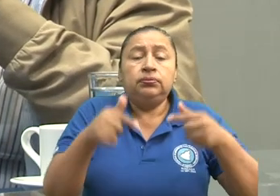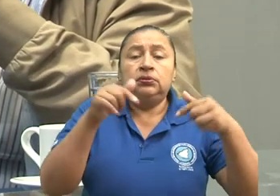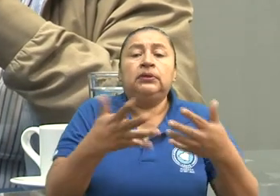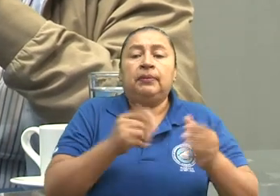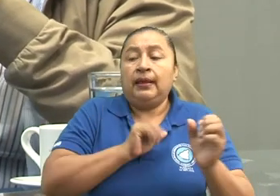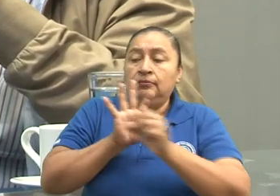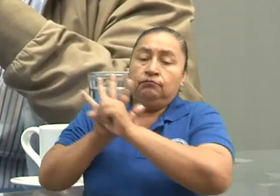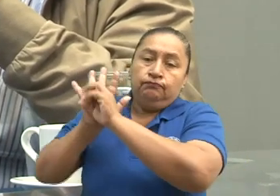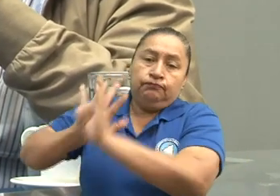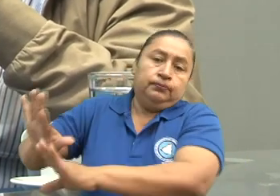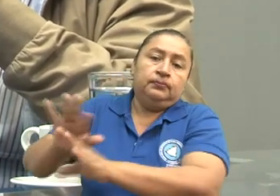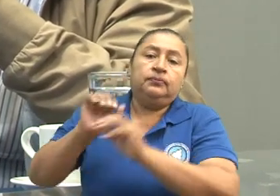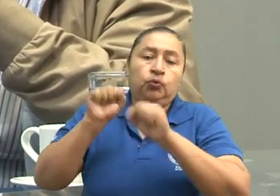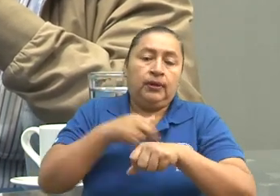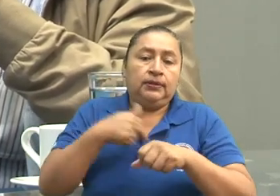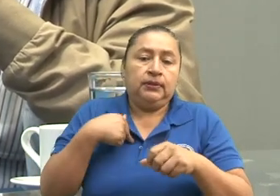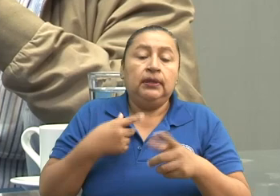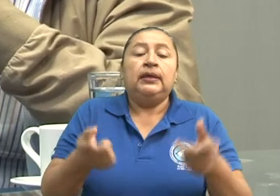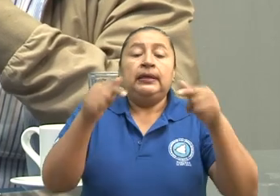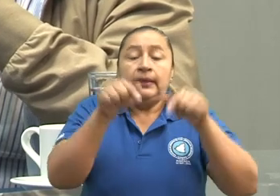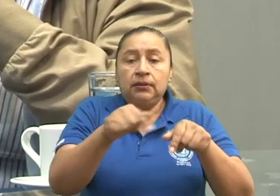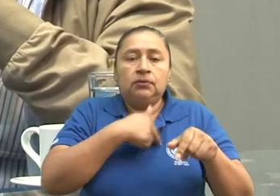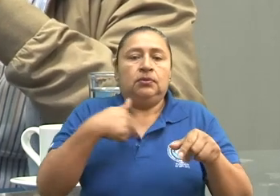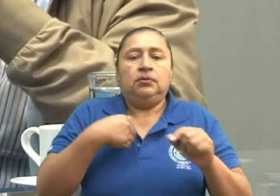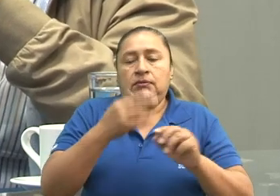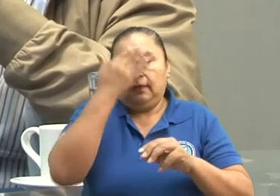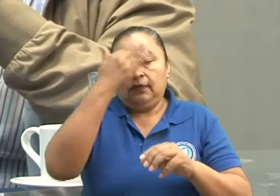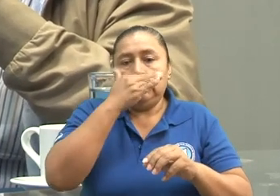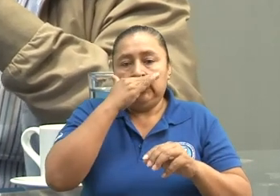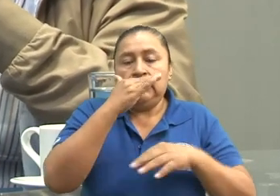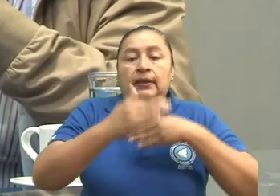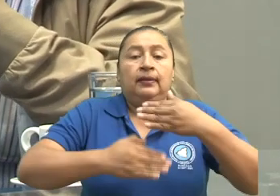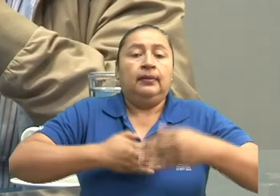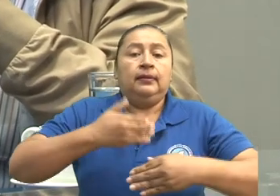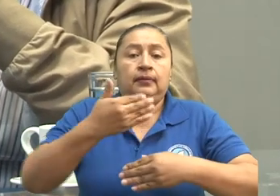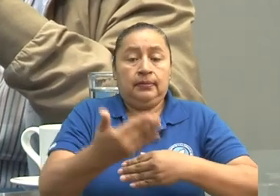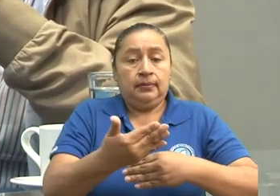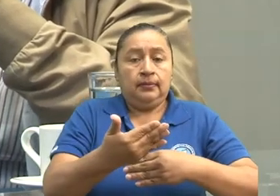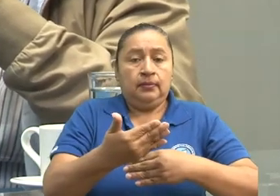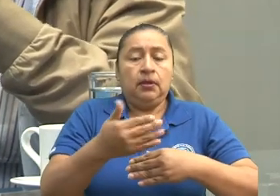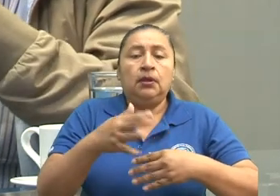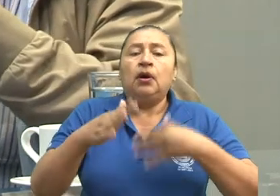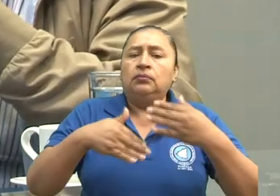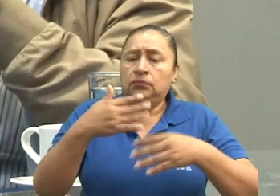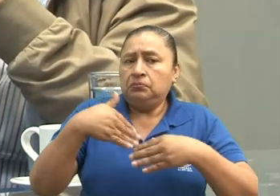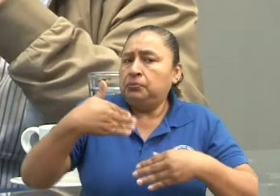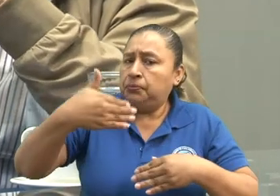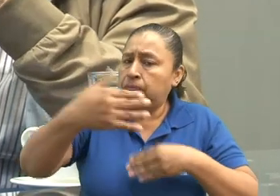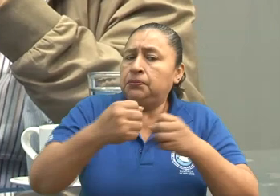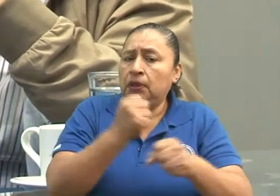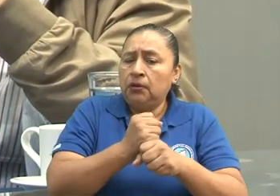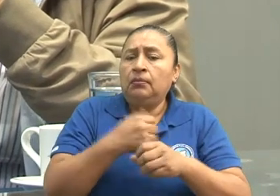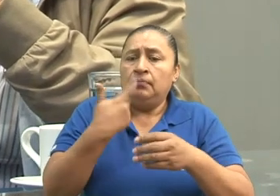dictadura somocista. Y eso lo representó el Frente Sandinista, que luego, en los años posteriores, va